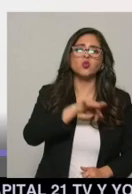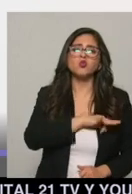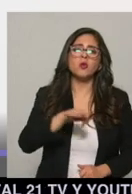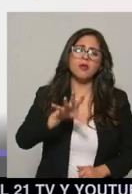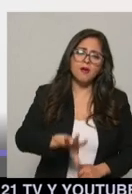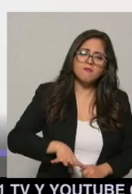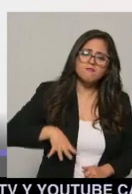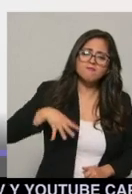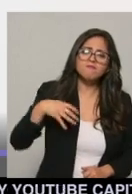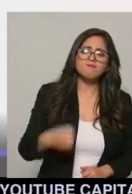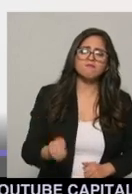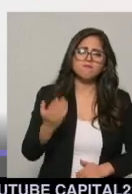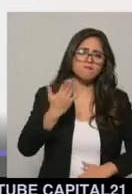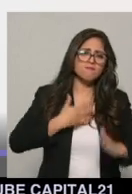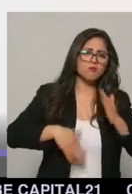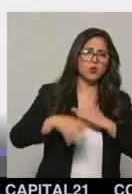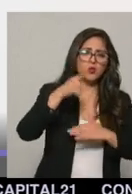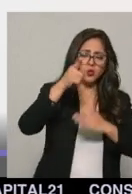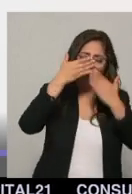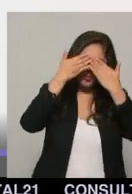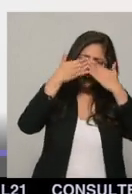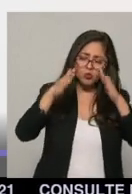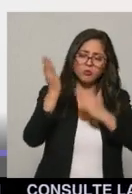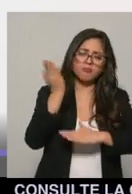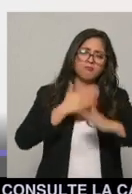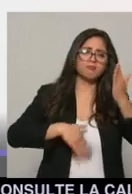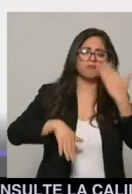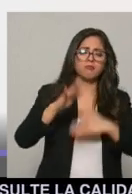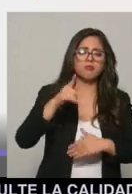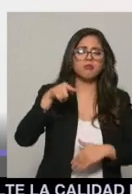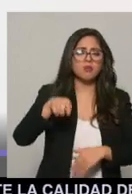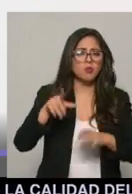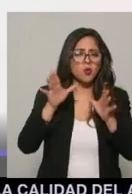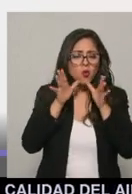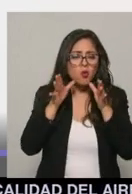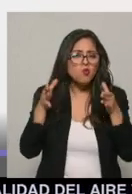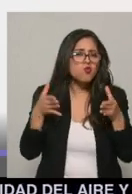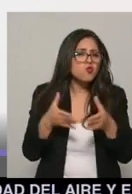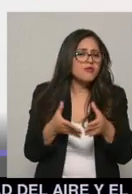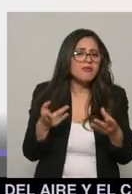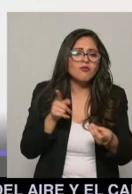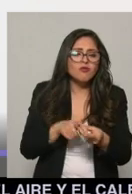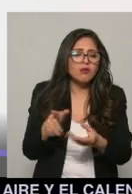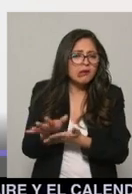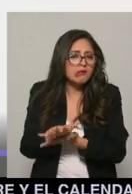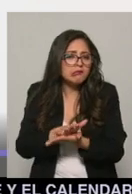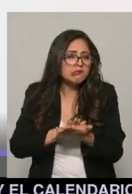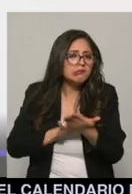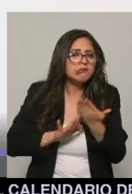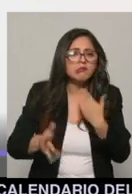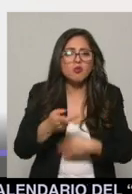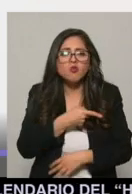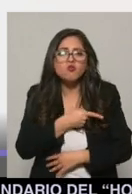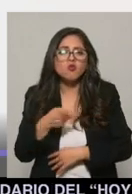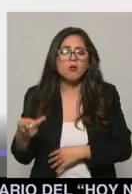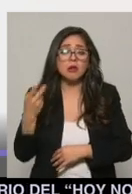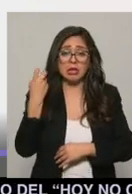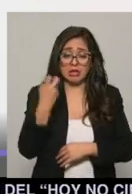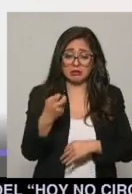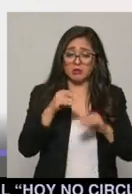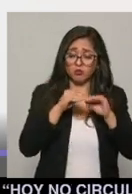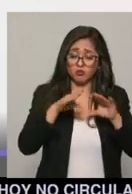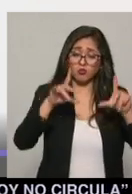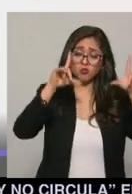saberes locales para salir adelante en una comunidad pues marginada. Es una gran pieza, muy bien realizada,